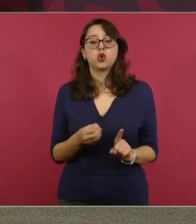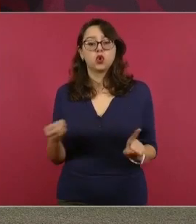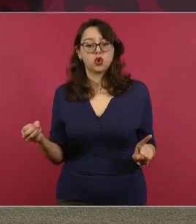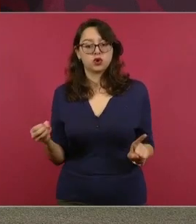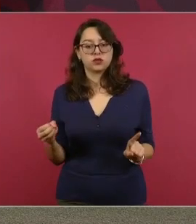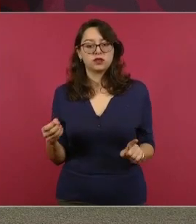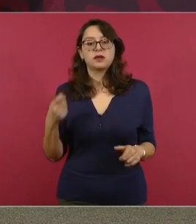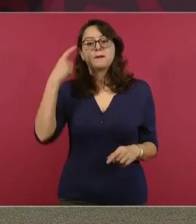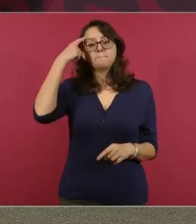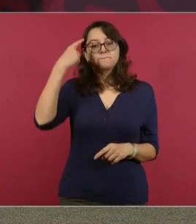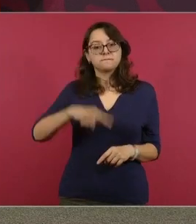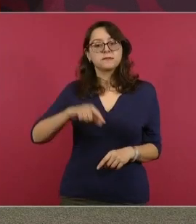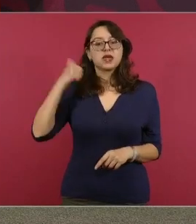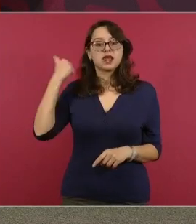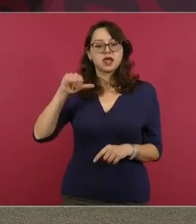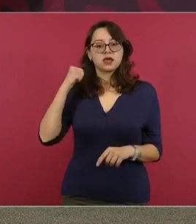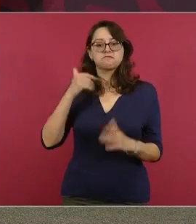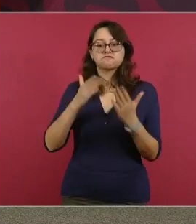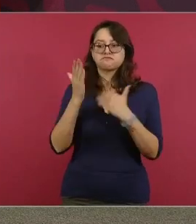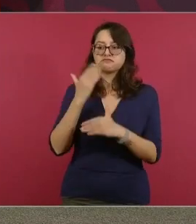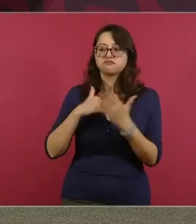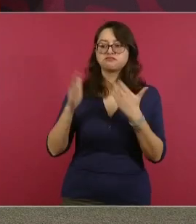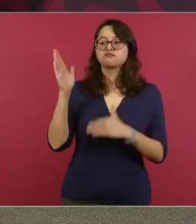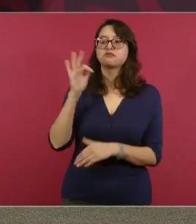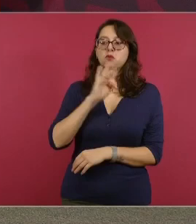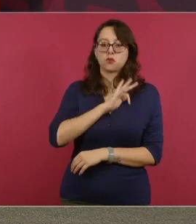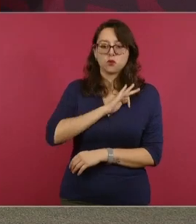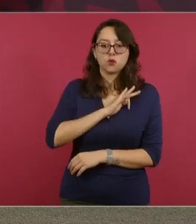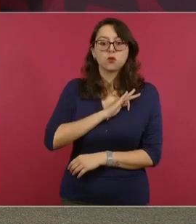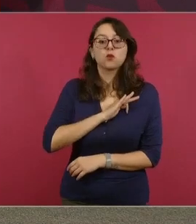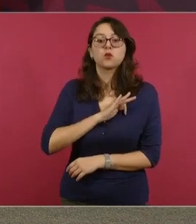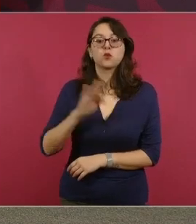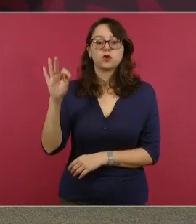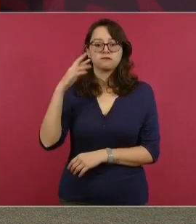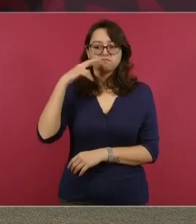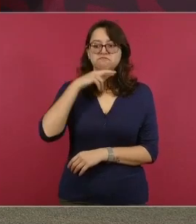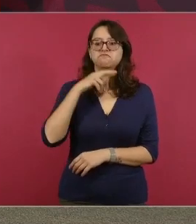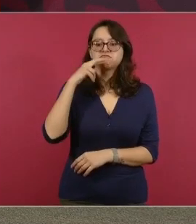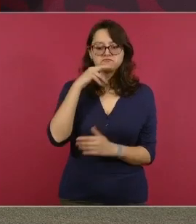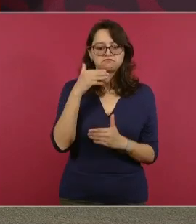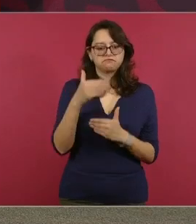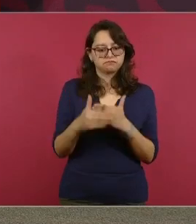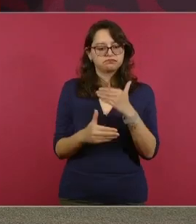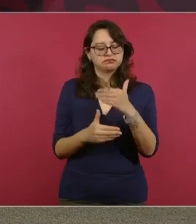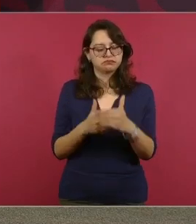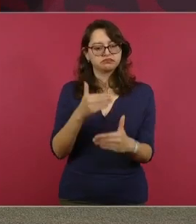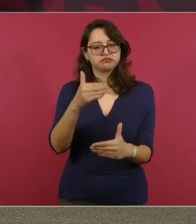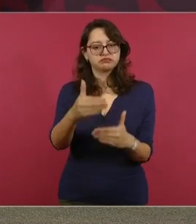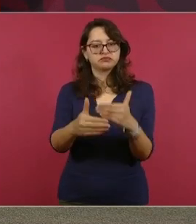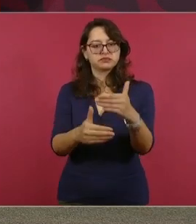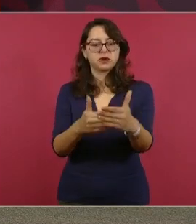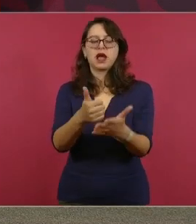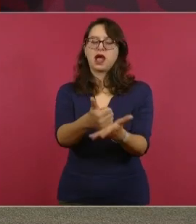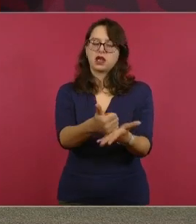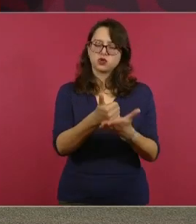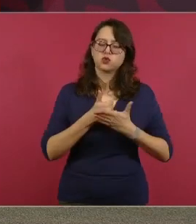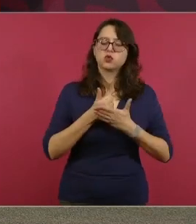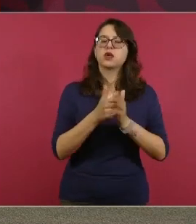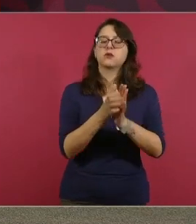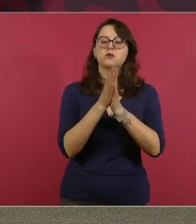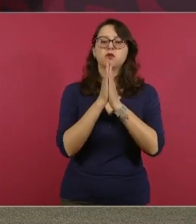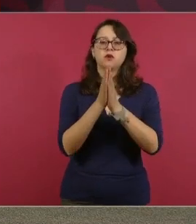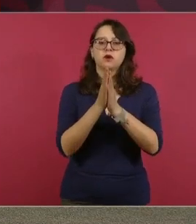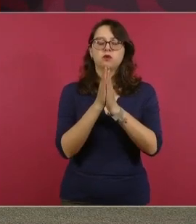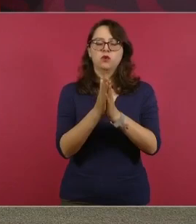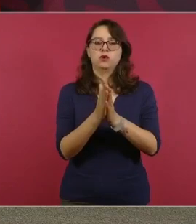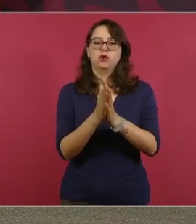recuperación de Acapulco y en el mejoramiento de su pueblo lo más pronto posible. Que lo hagamos de